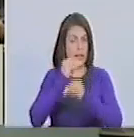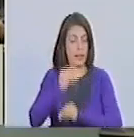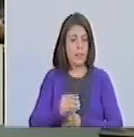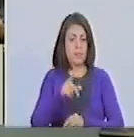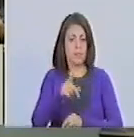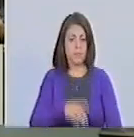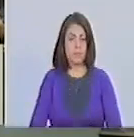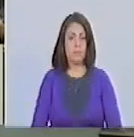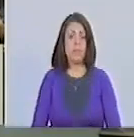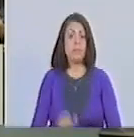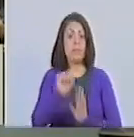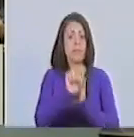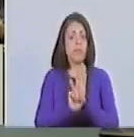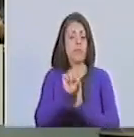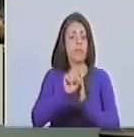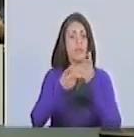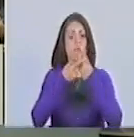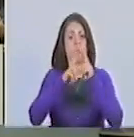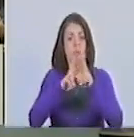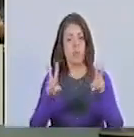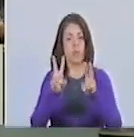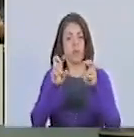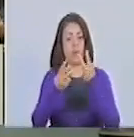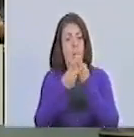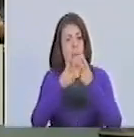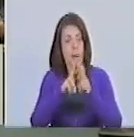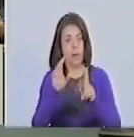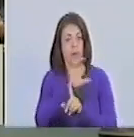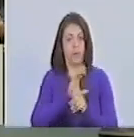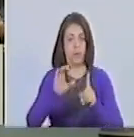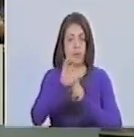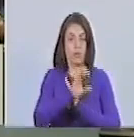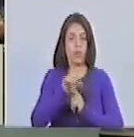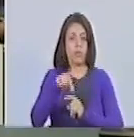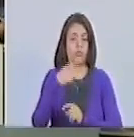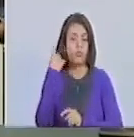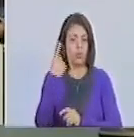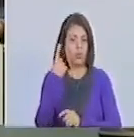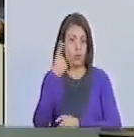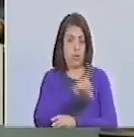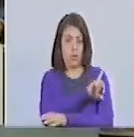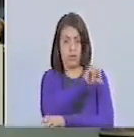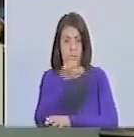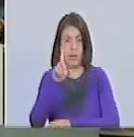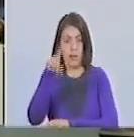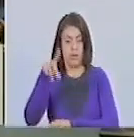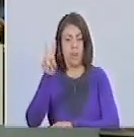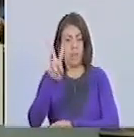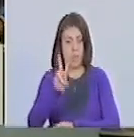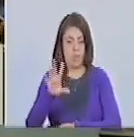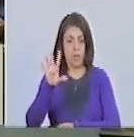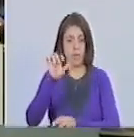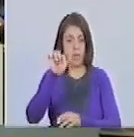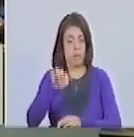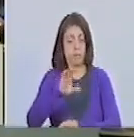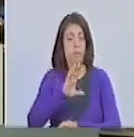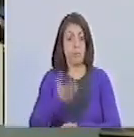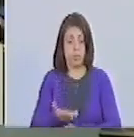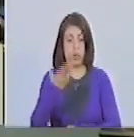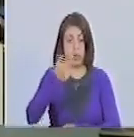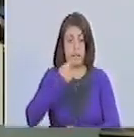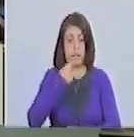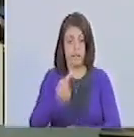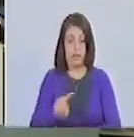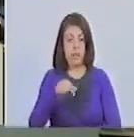como un símbolo de la paz, de la nueva paz, de la cultura, no solo en el Estado Lara, sino en Venezuela. Y es propicio allí,